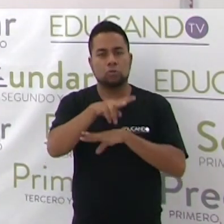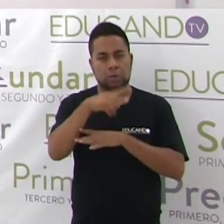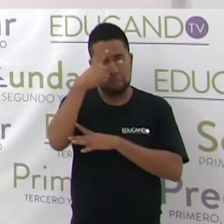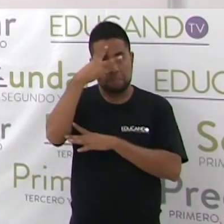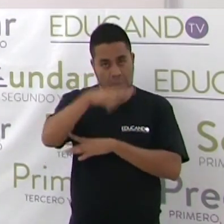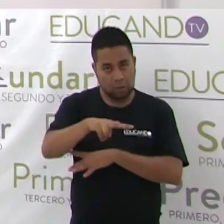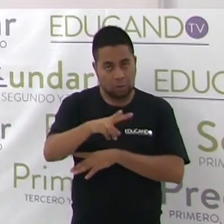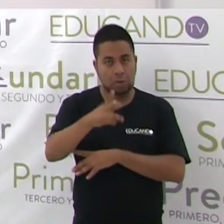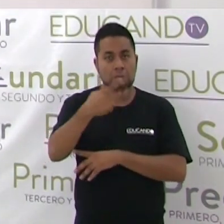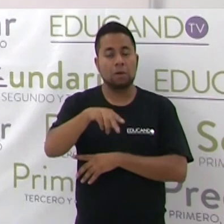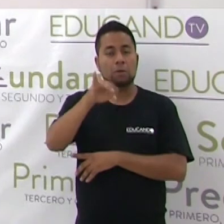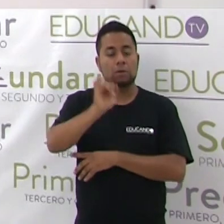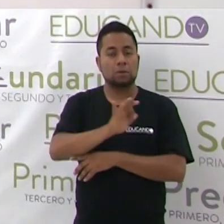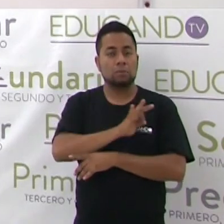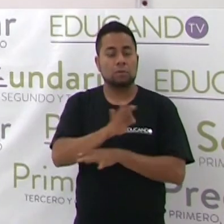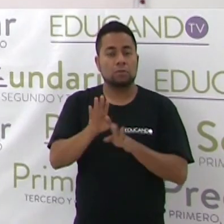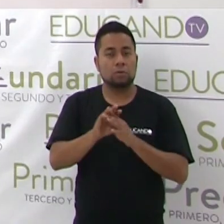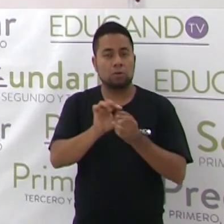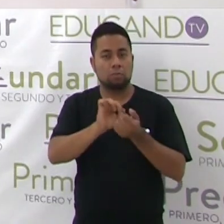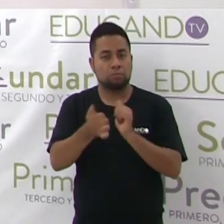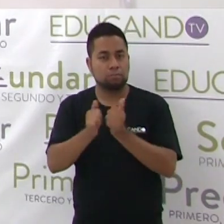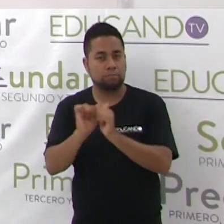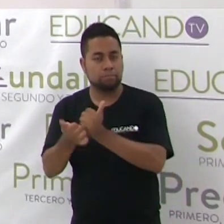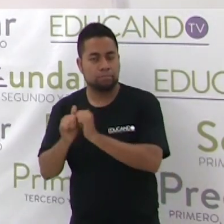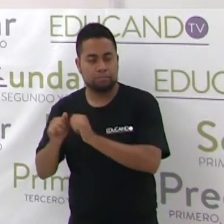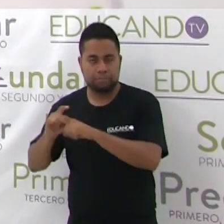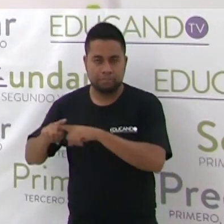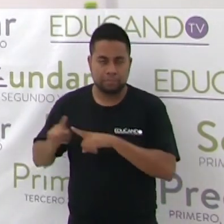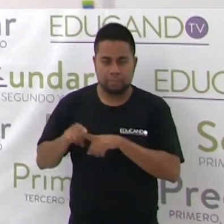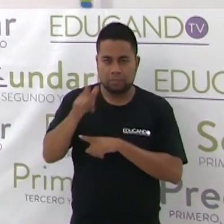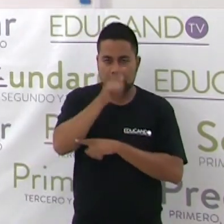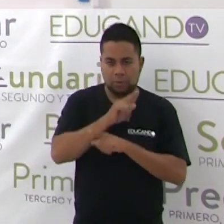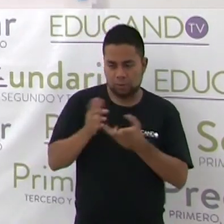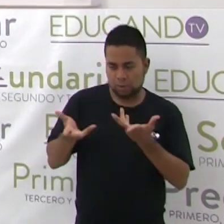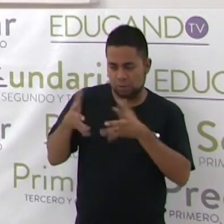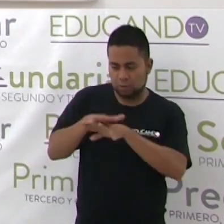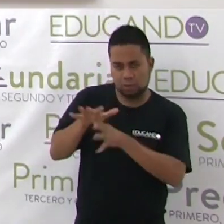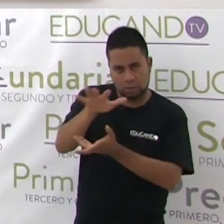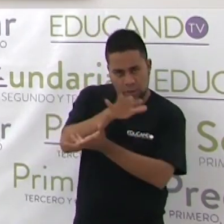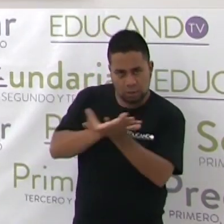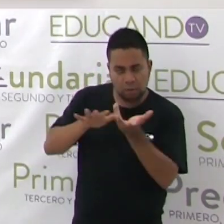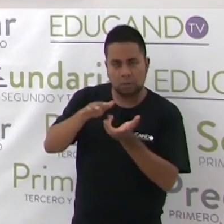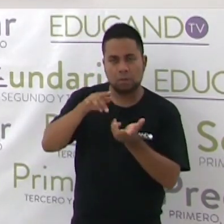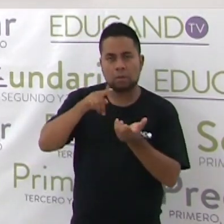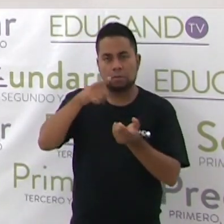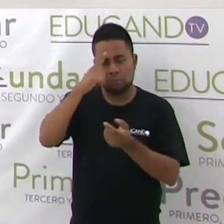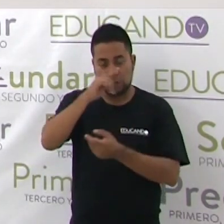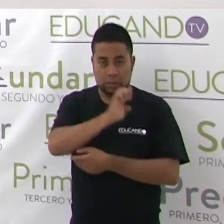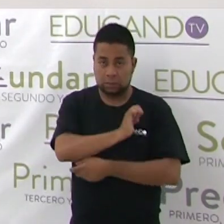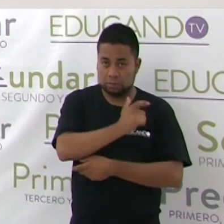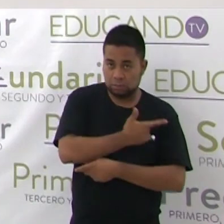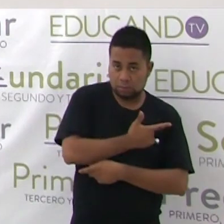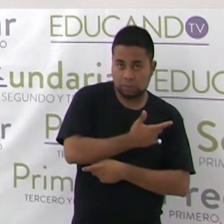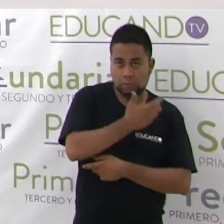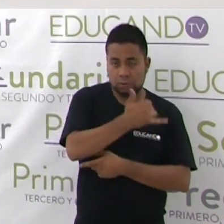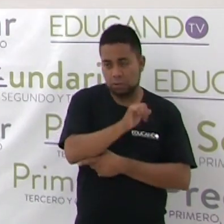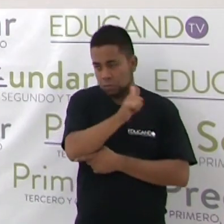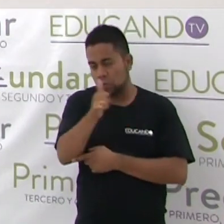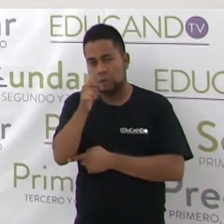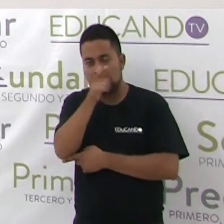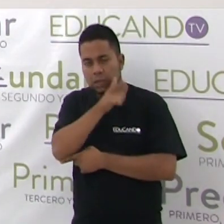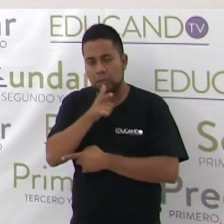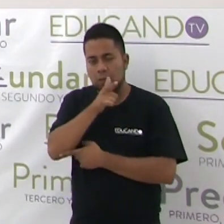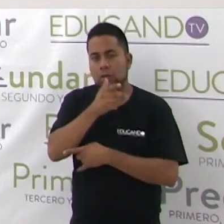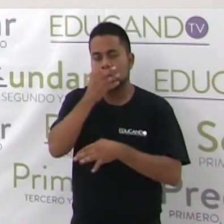México, pero sí podemos ir mezclando diferentes lenguas entre el español y otra lengua.